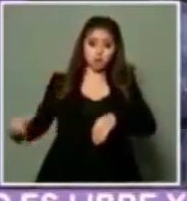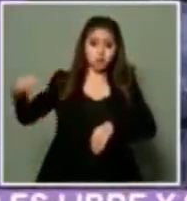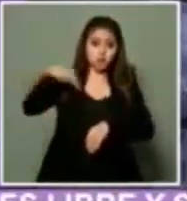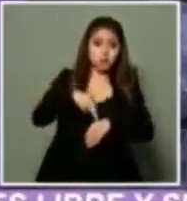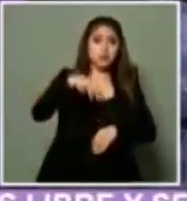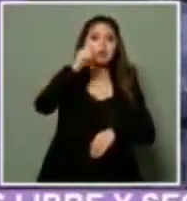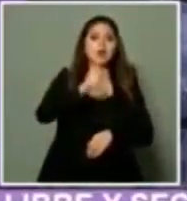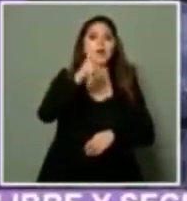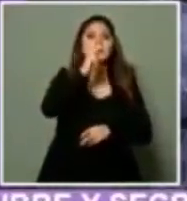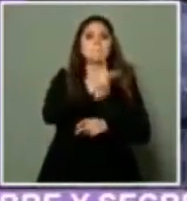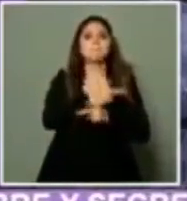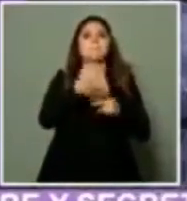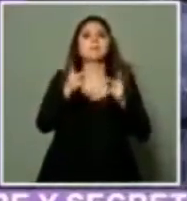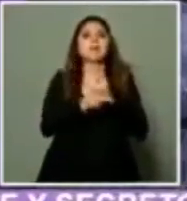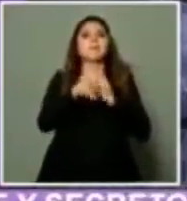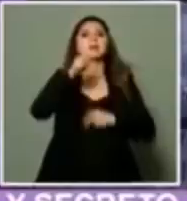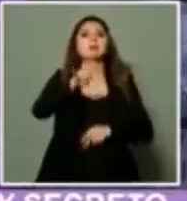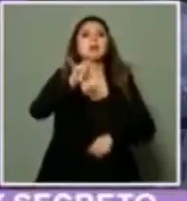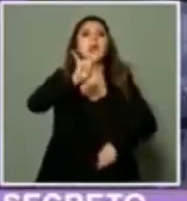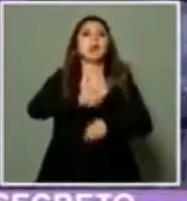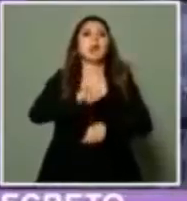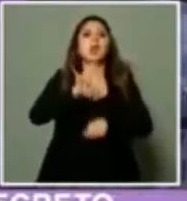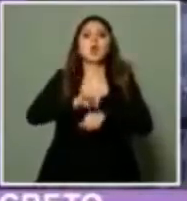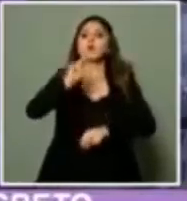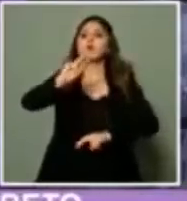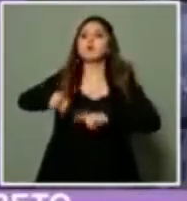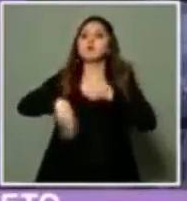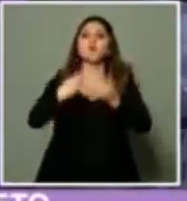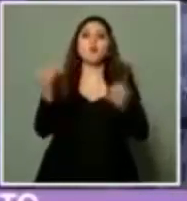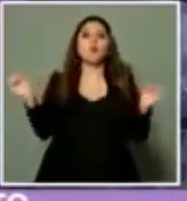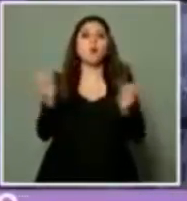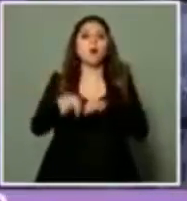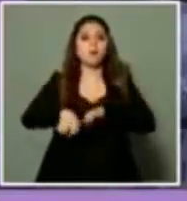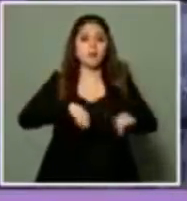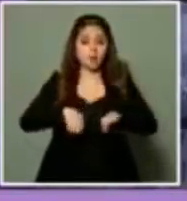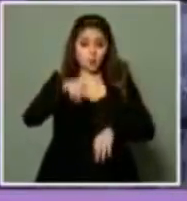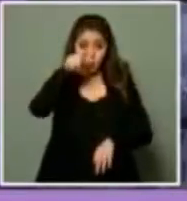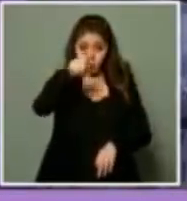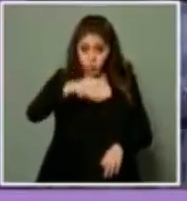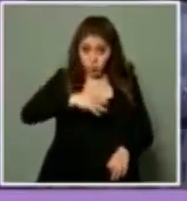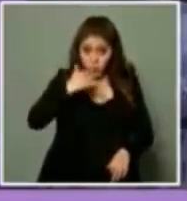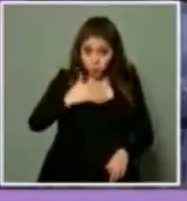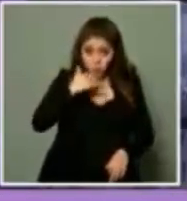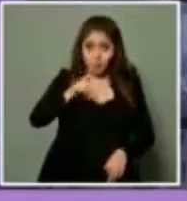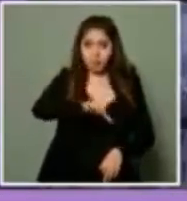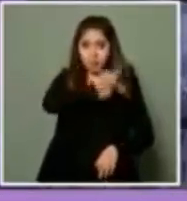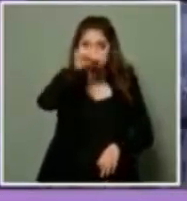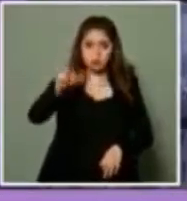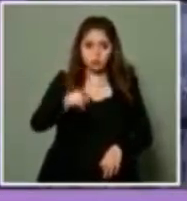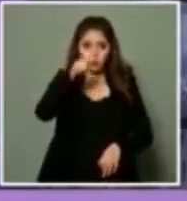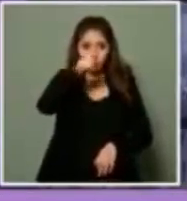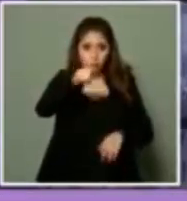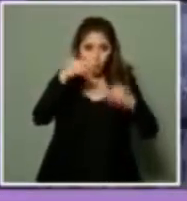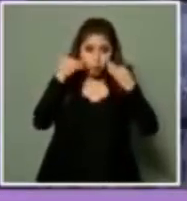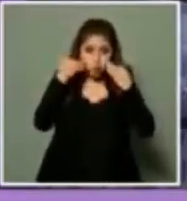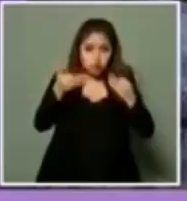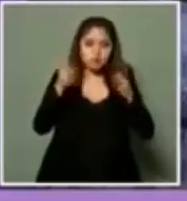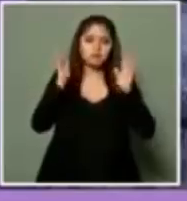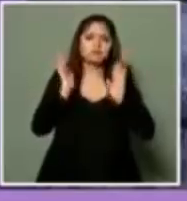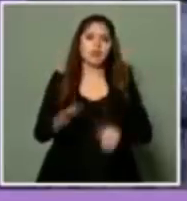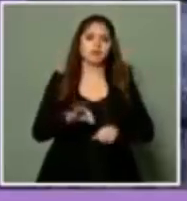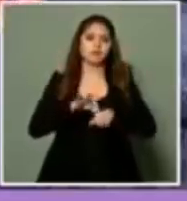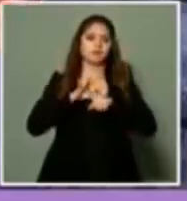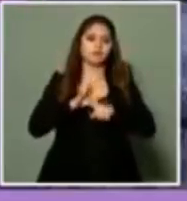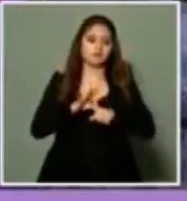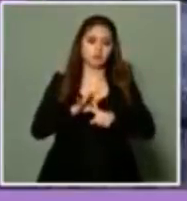por supuesto, siendo aviadores. No iban a trabajar. Eres una corrupta y eso te lo voy a comprobar y ya te lo he comprobado.